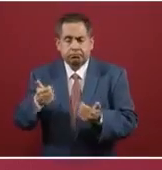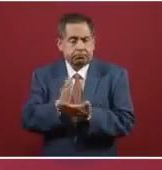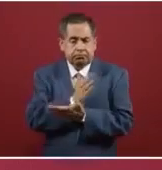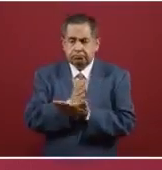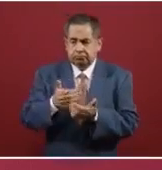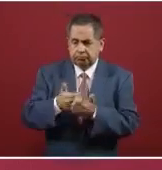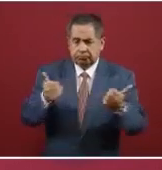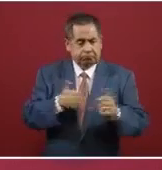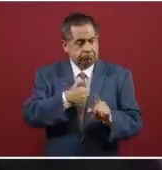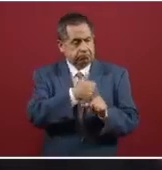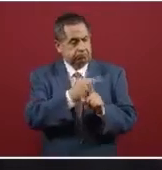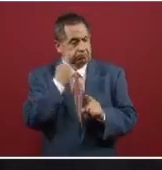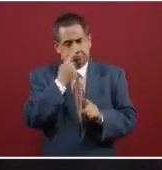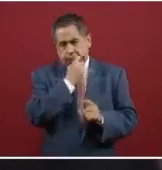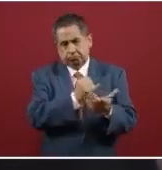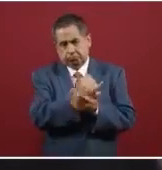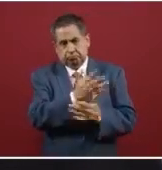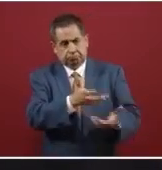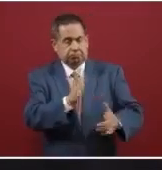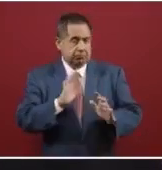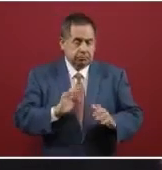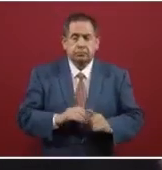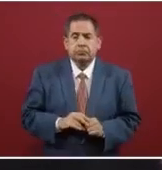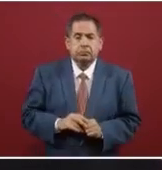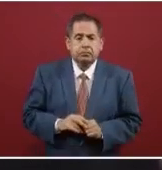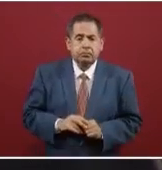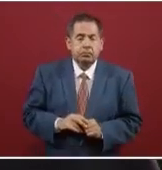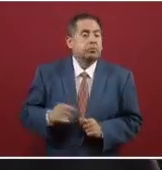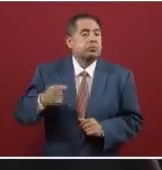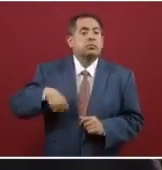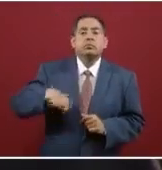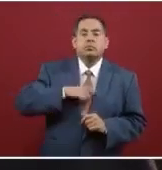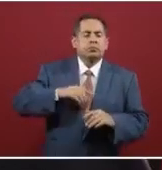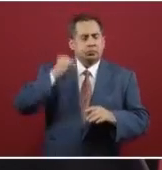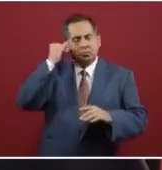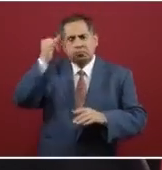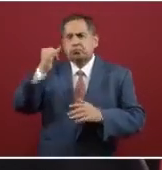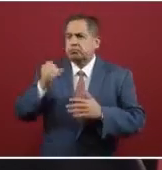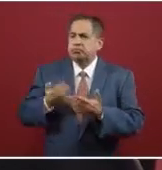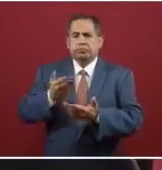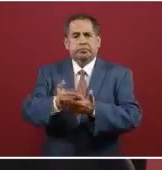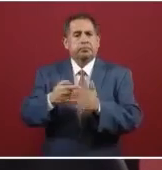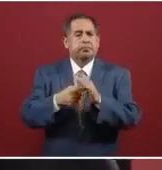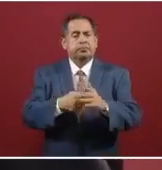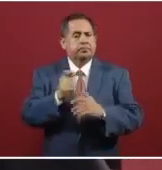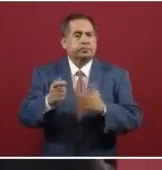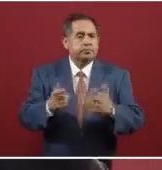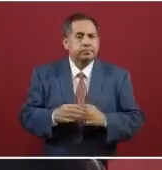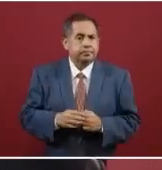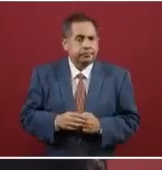independiente, es autónomo. Lo que estamos nosotros planteando es